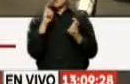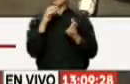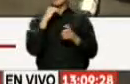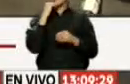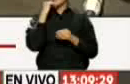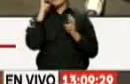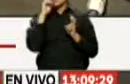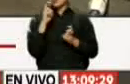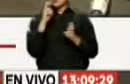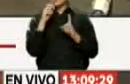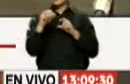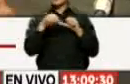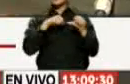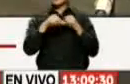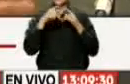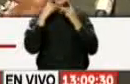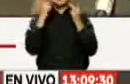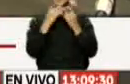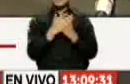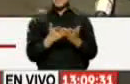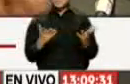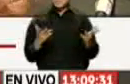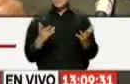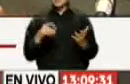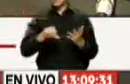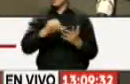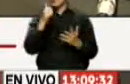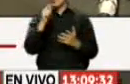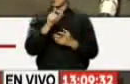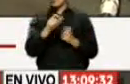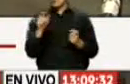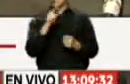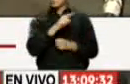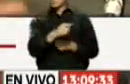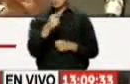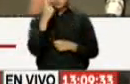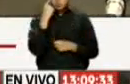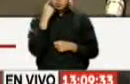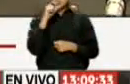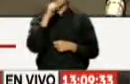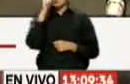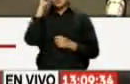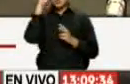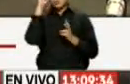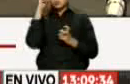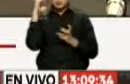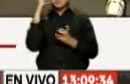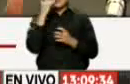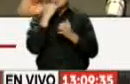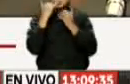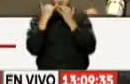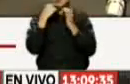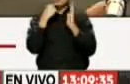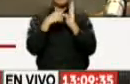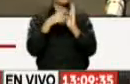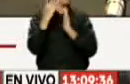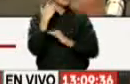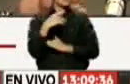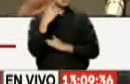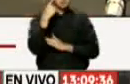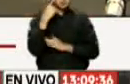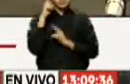delitos contra la administración pública, otros relacionados con otro tipo de delitos, por ejemplo, tenemos